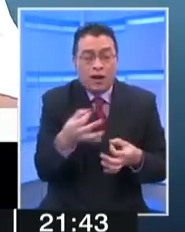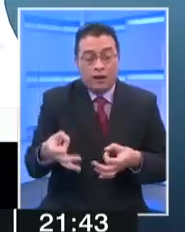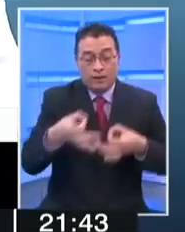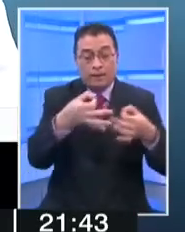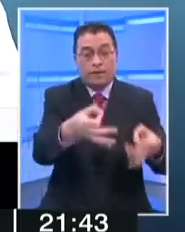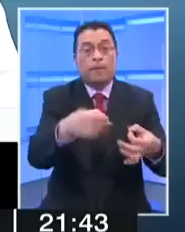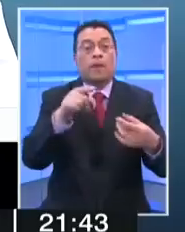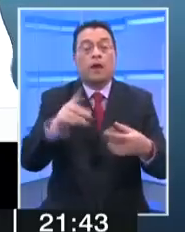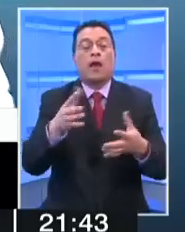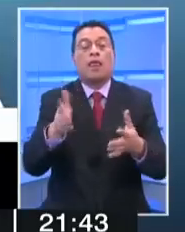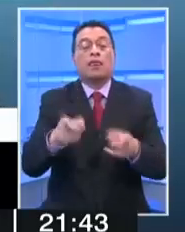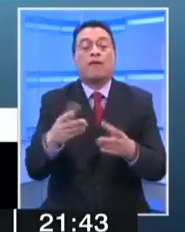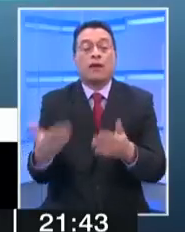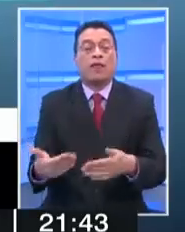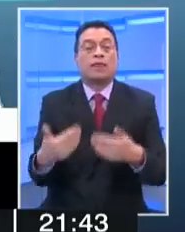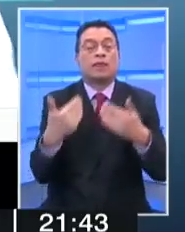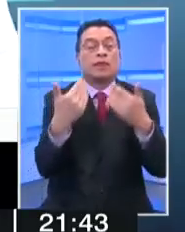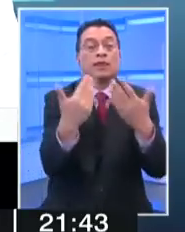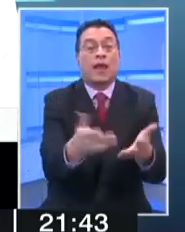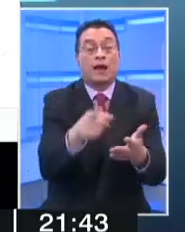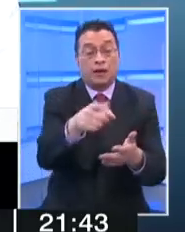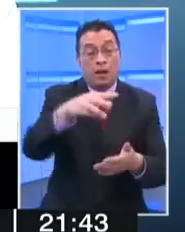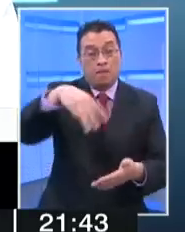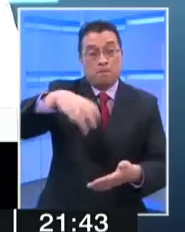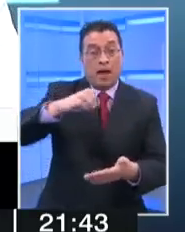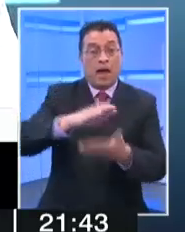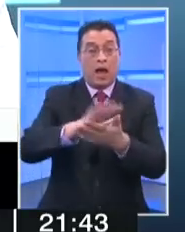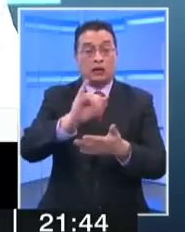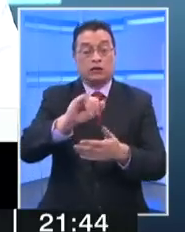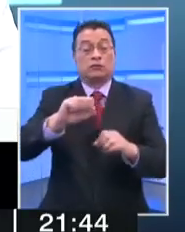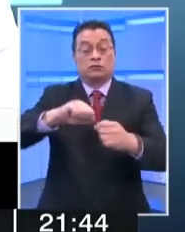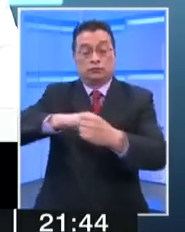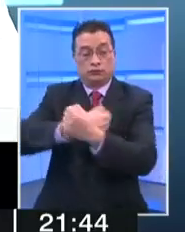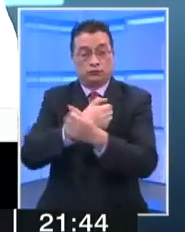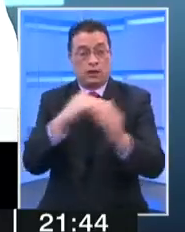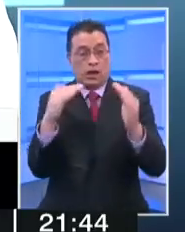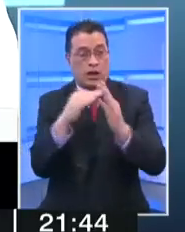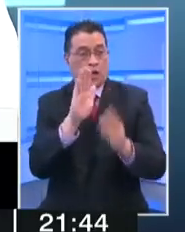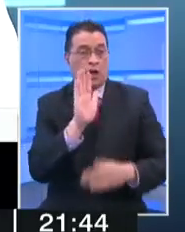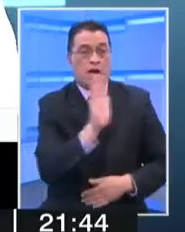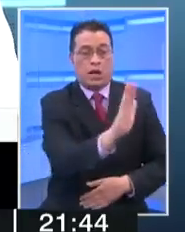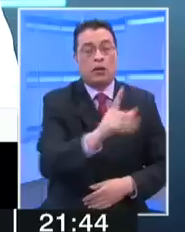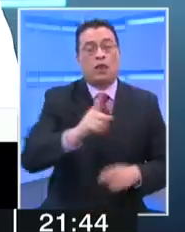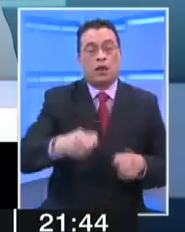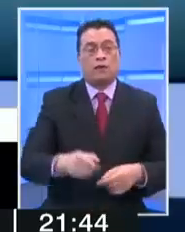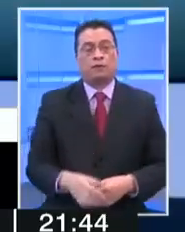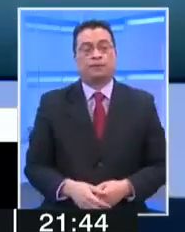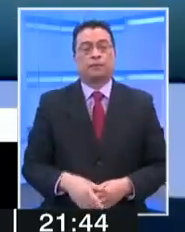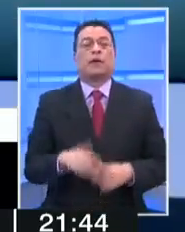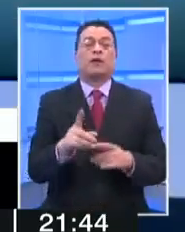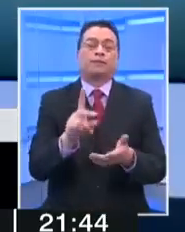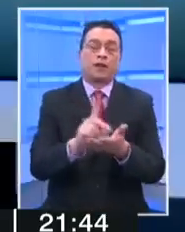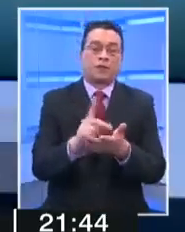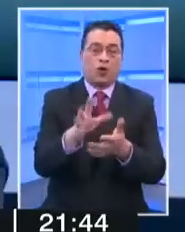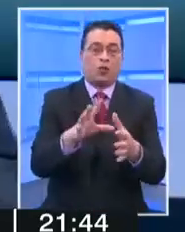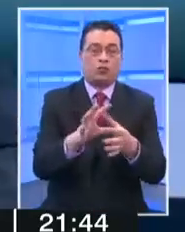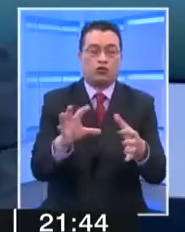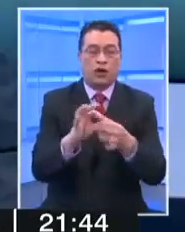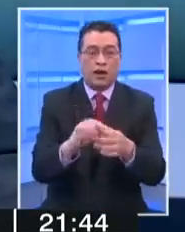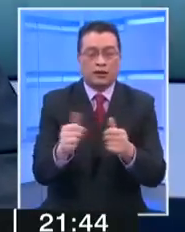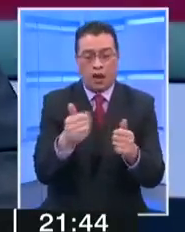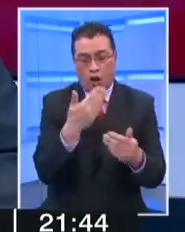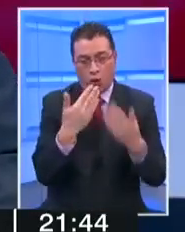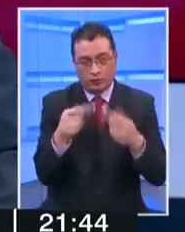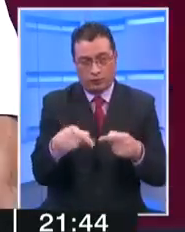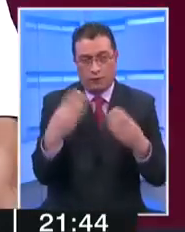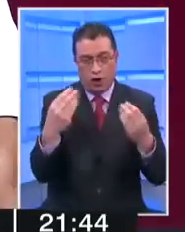había que entregarle darle otorgarle a la machi el arresto domiciliario que era lo que competía diputado Hugo Gutiérrez Muchísimas gracias por conversar con nosotros